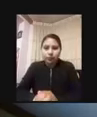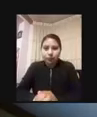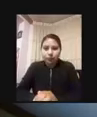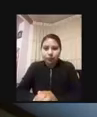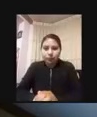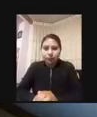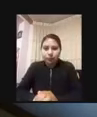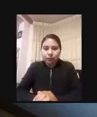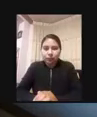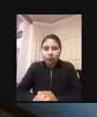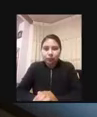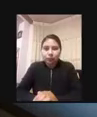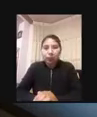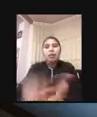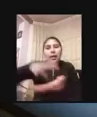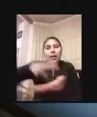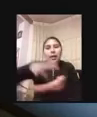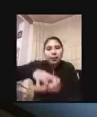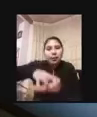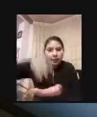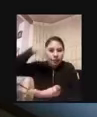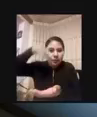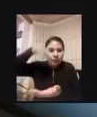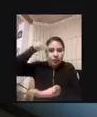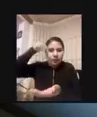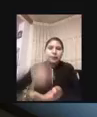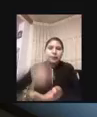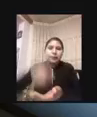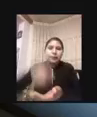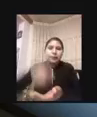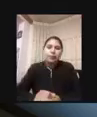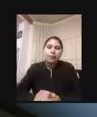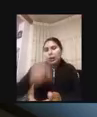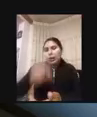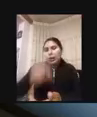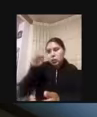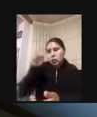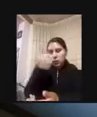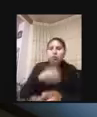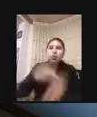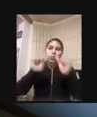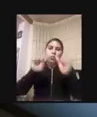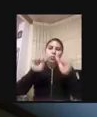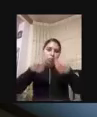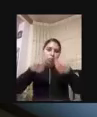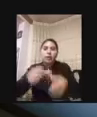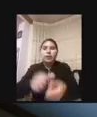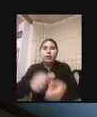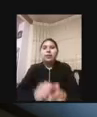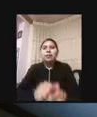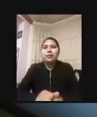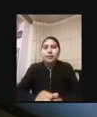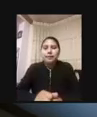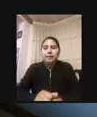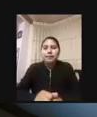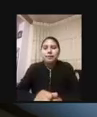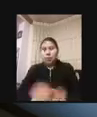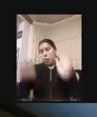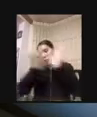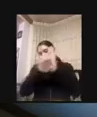ya van aprendiendo para que ellos sean independientes, ¿no? Entonces tienen que aprender ellos mismos a colocarse su